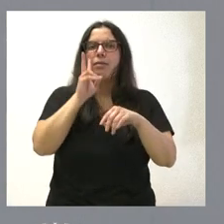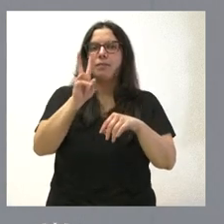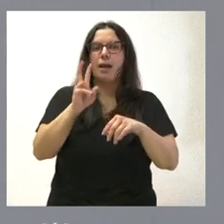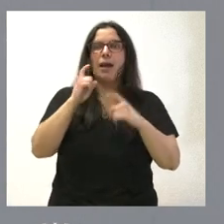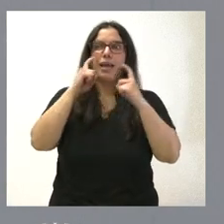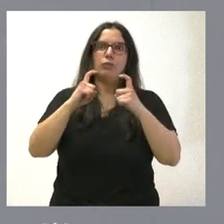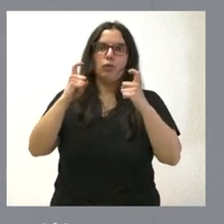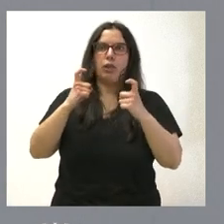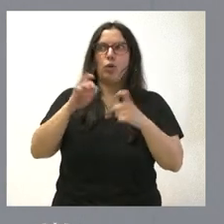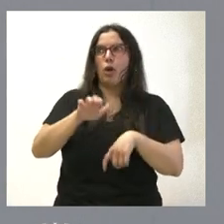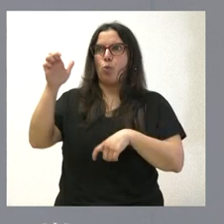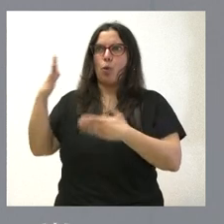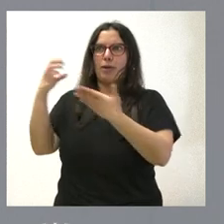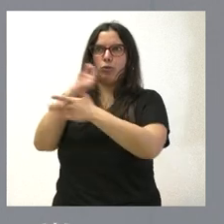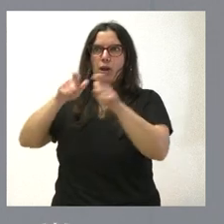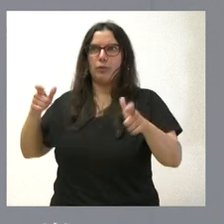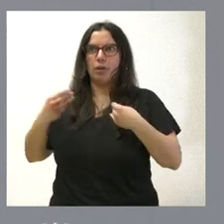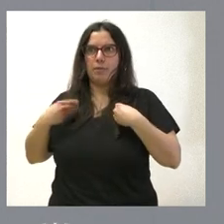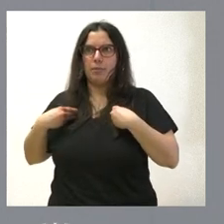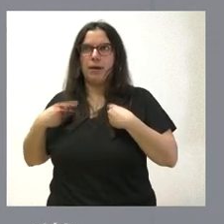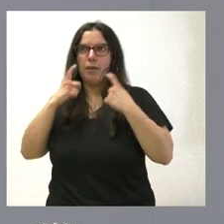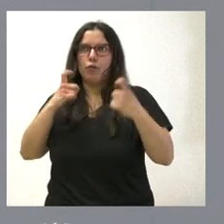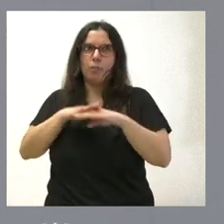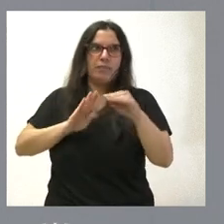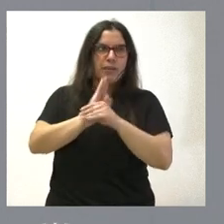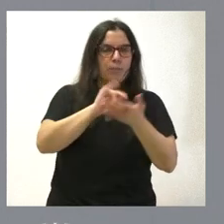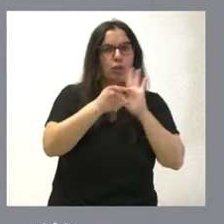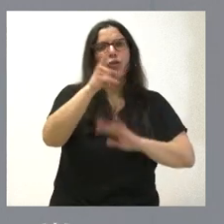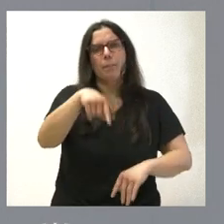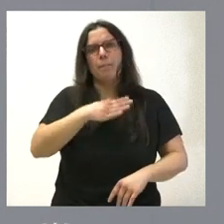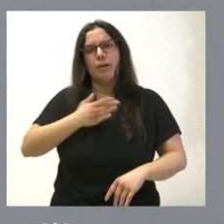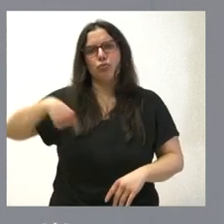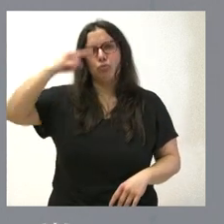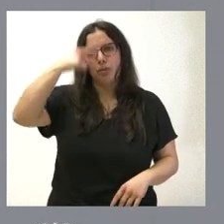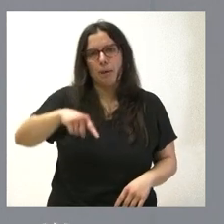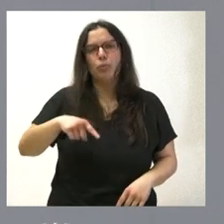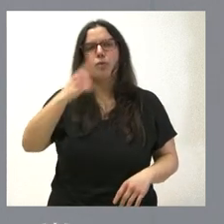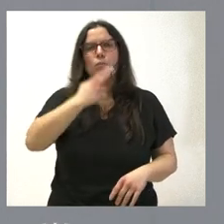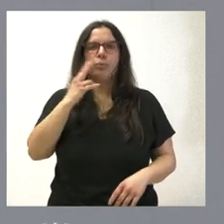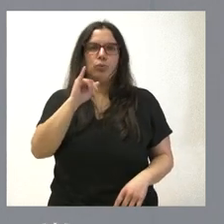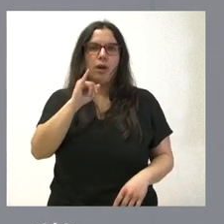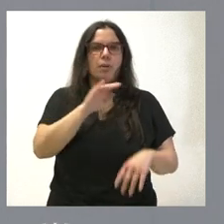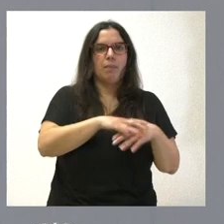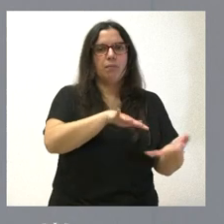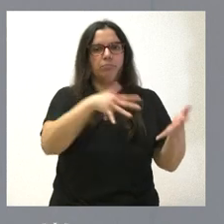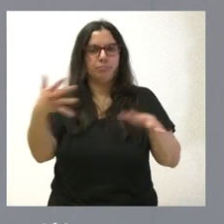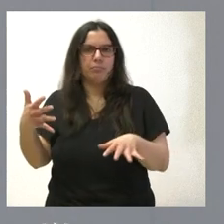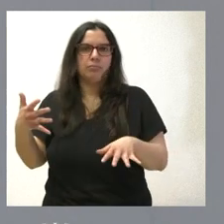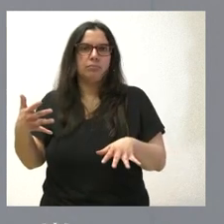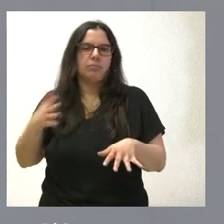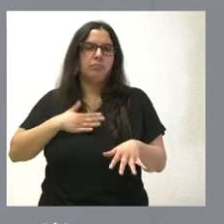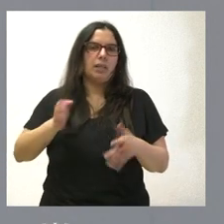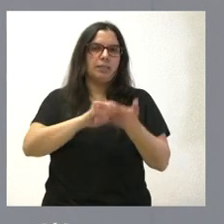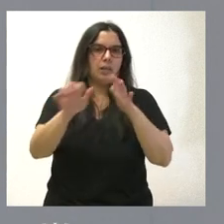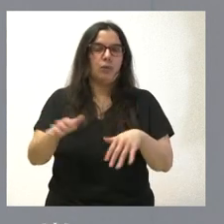hacen por financiar a estos proyectos sino también porque es bueno que seamos conscientes del compromiso de la Unión Europea con Castilla y